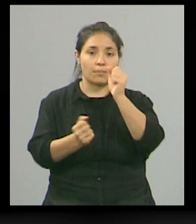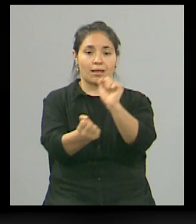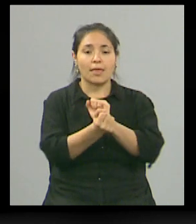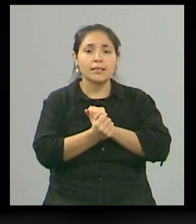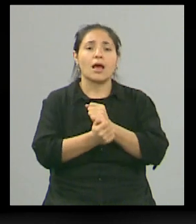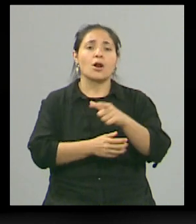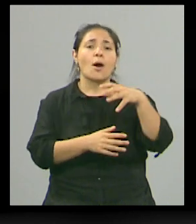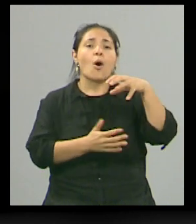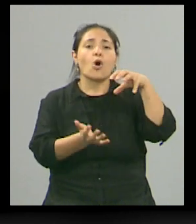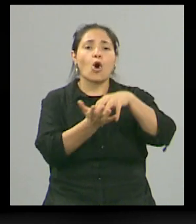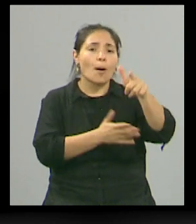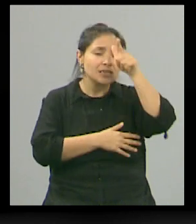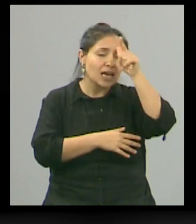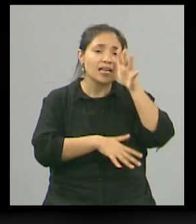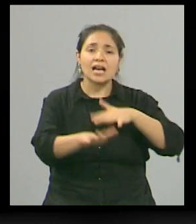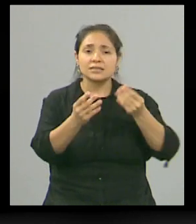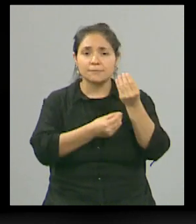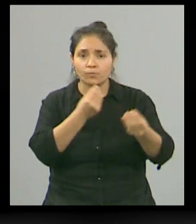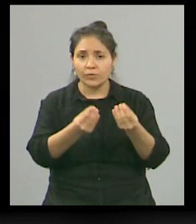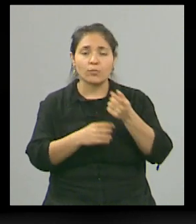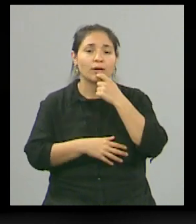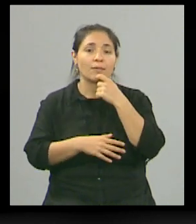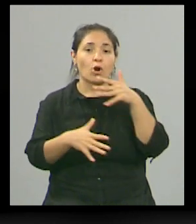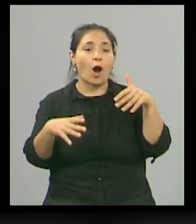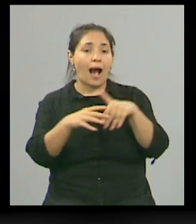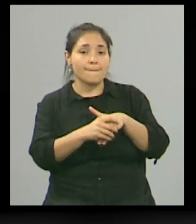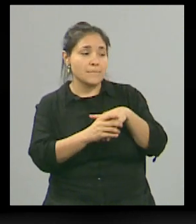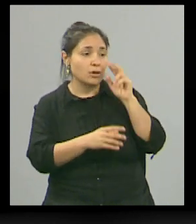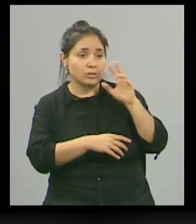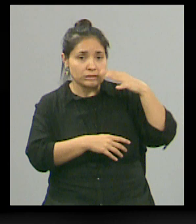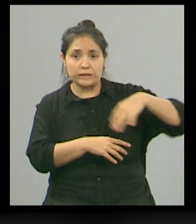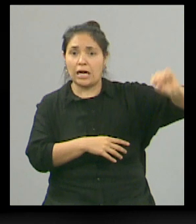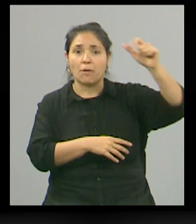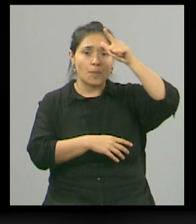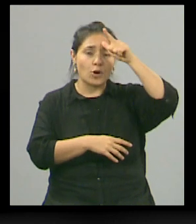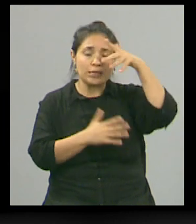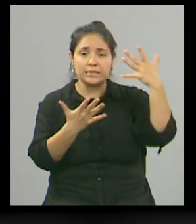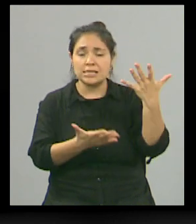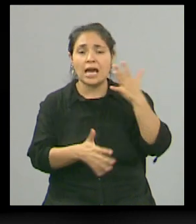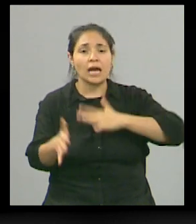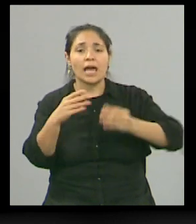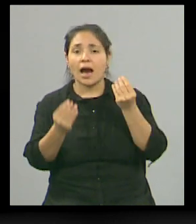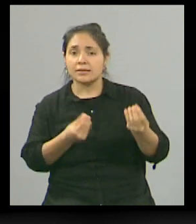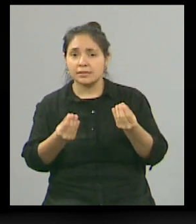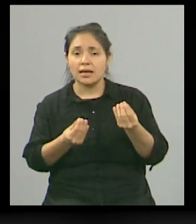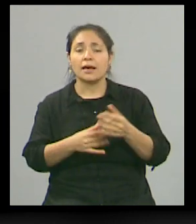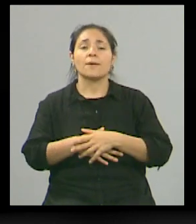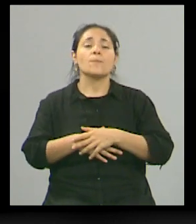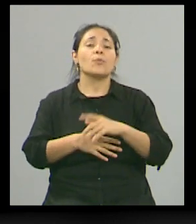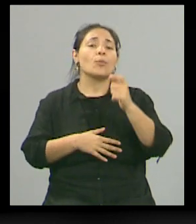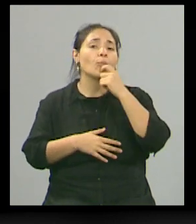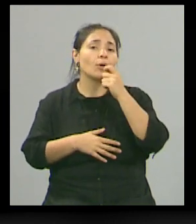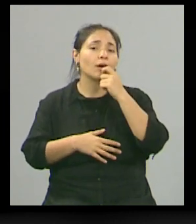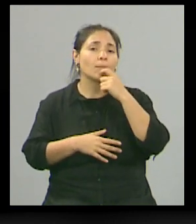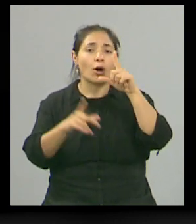a una comisaría, si a un amigo o una amiga se lo lleva a la policía, si podés o